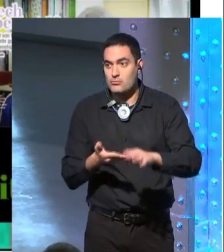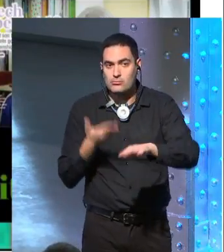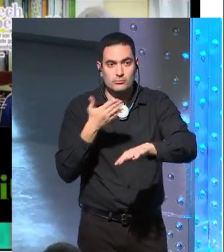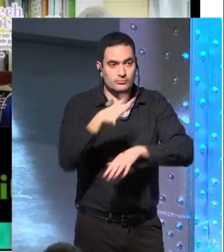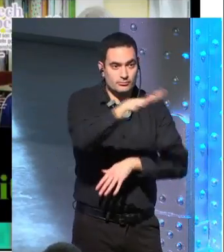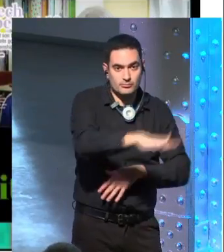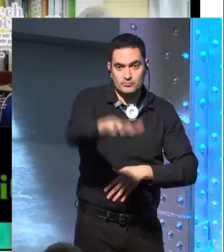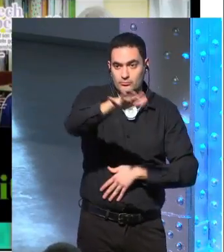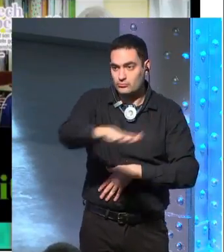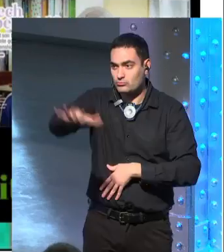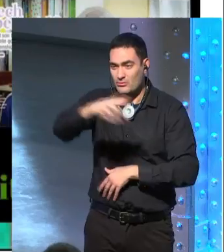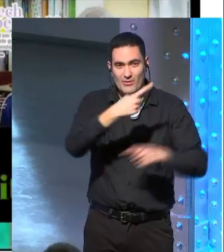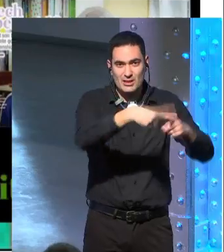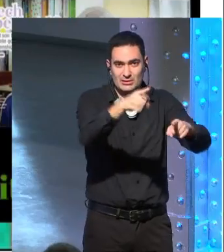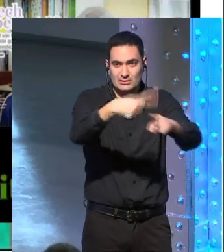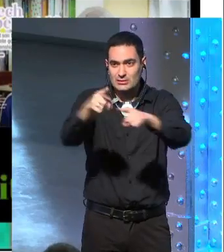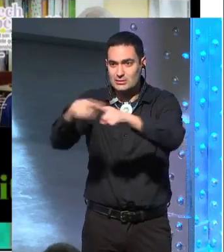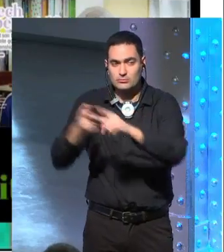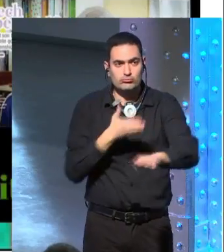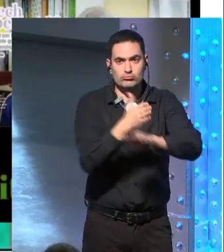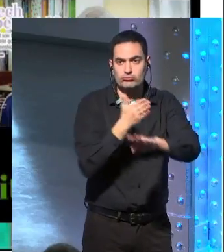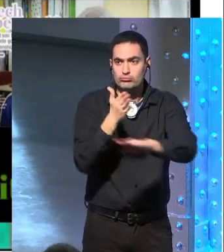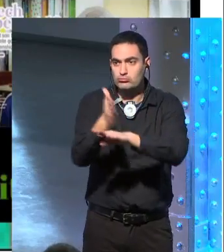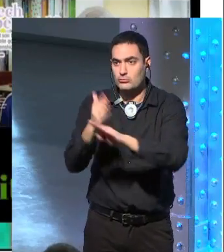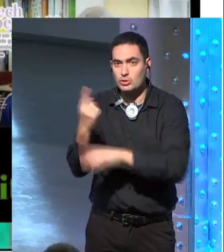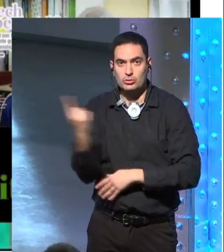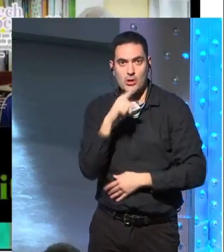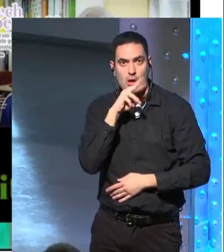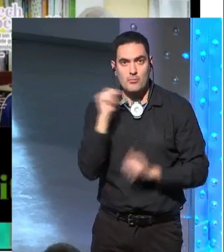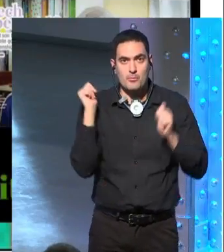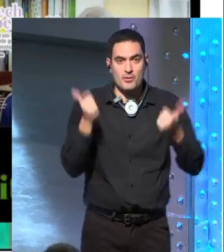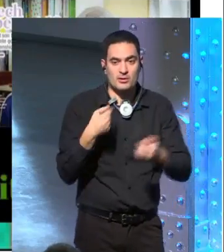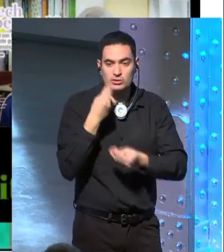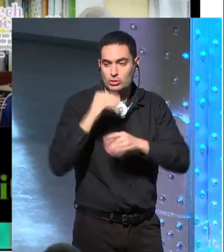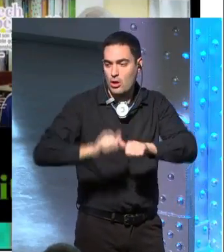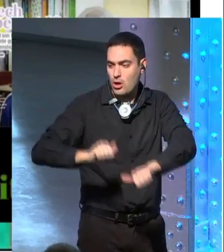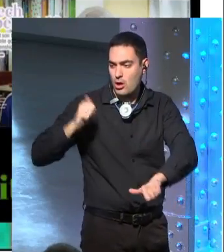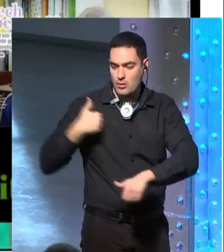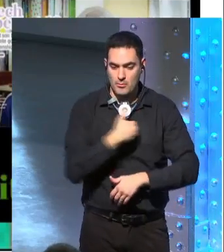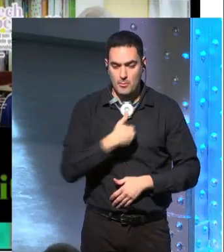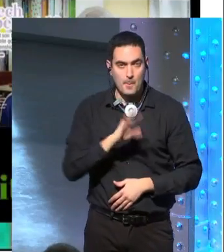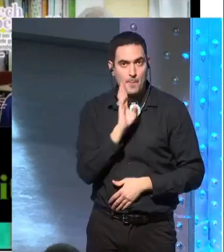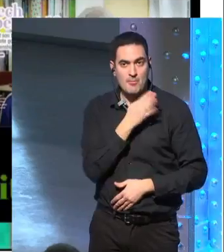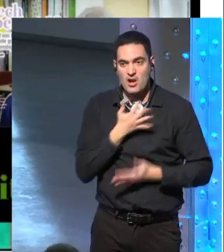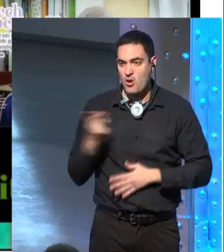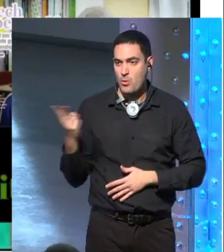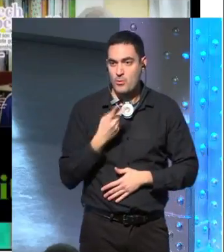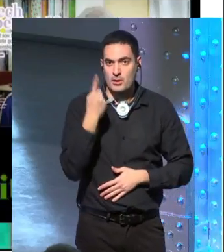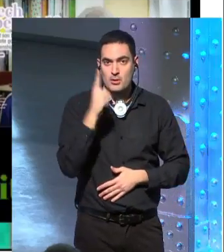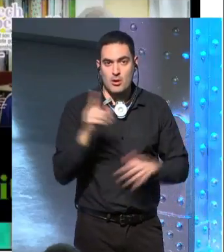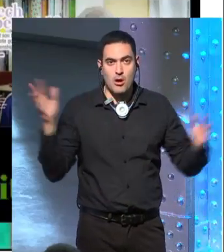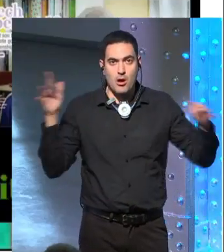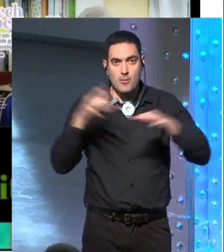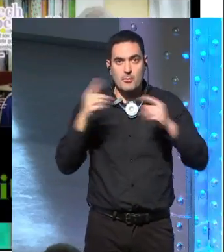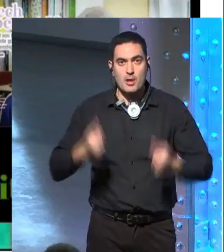a los distintos sitios, habla él solo. Pero nuestra historia empezó como madre e hijo y nuestra primera cumbre fue